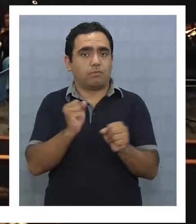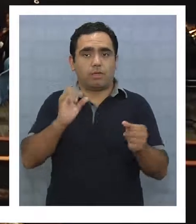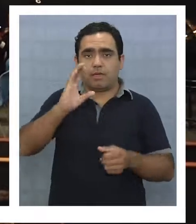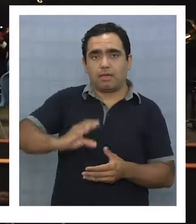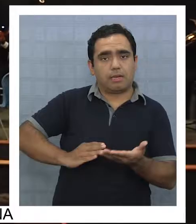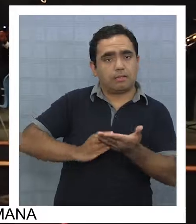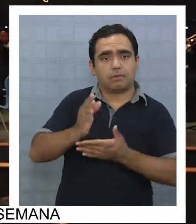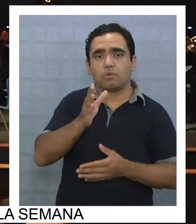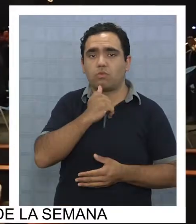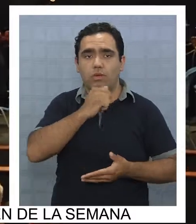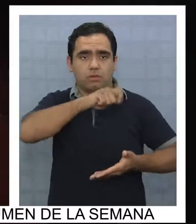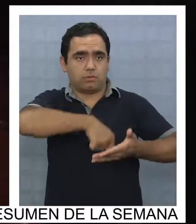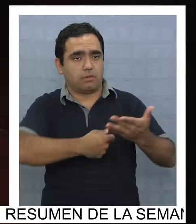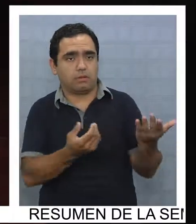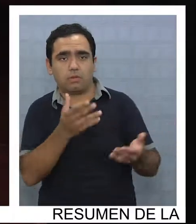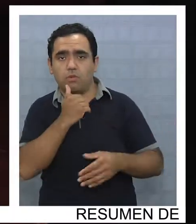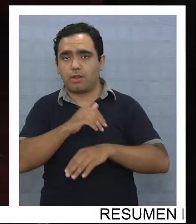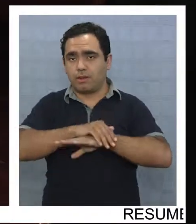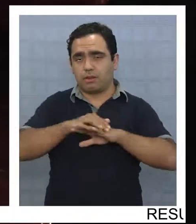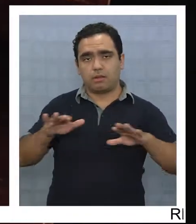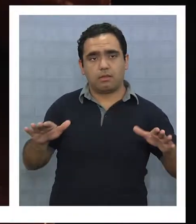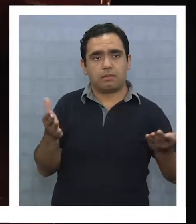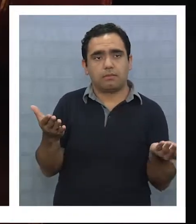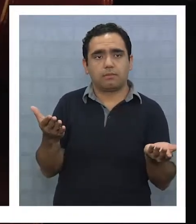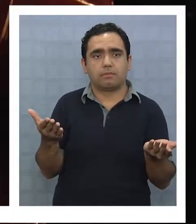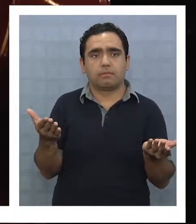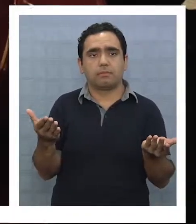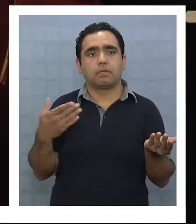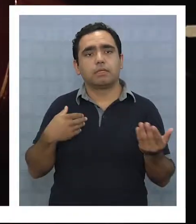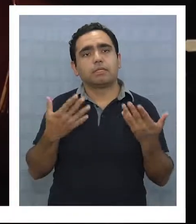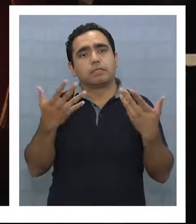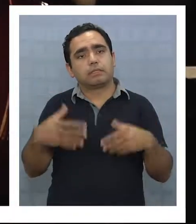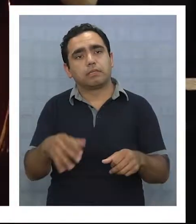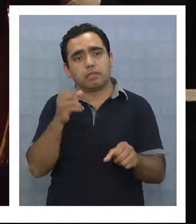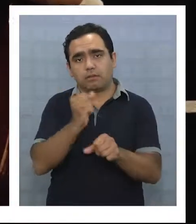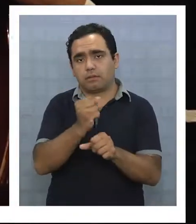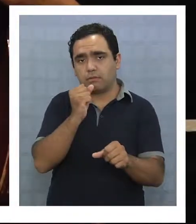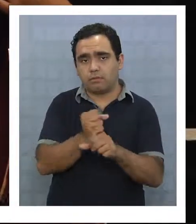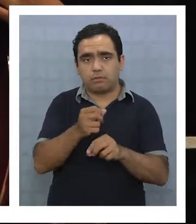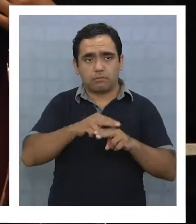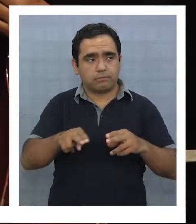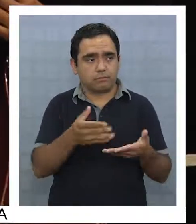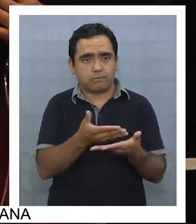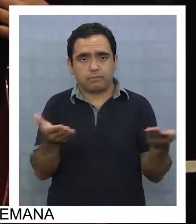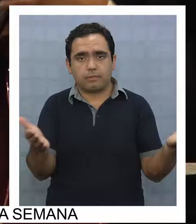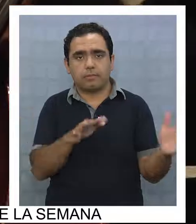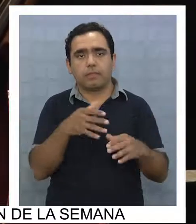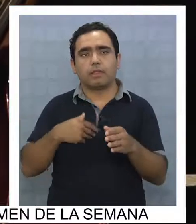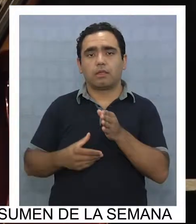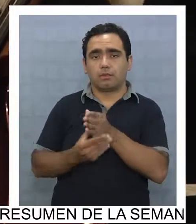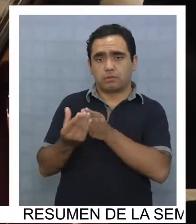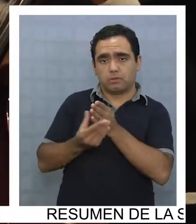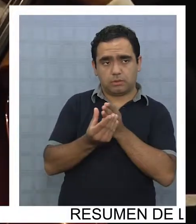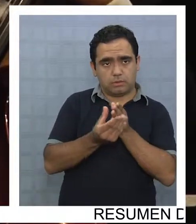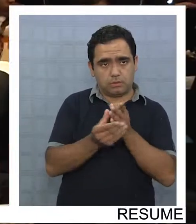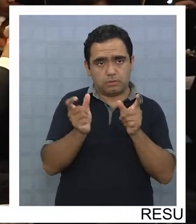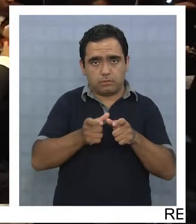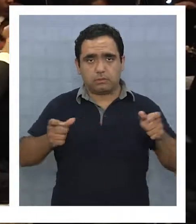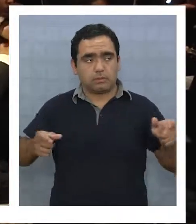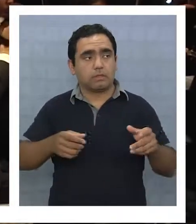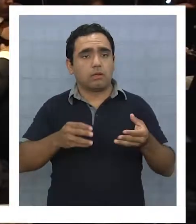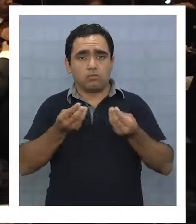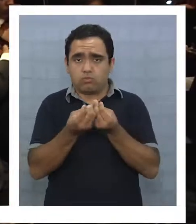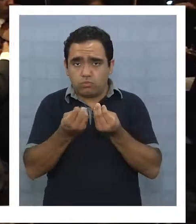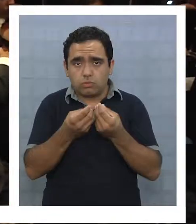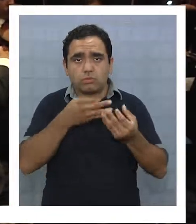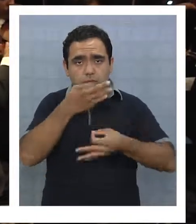clases, no hay un contrato, no hay nada absolutamente y están ya todo el trabajo hecho. Los consejeros regionales tienen mucho que decir